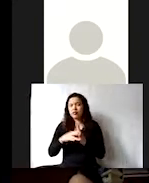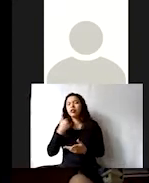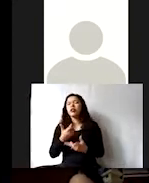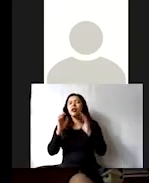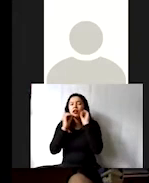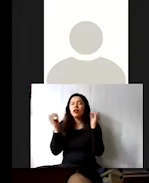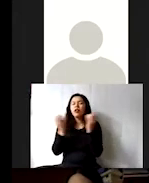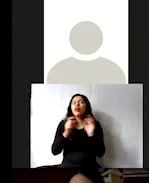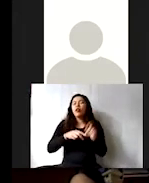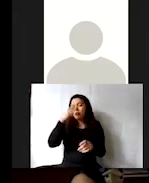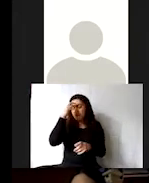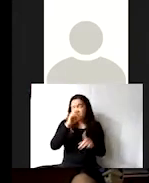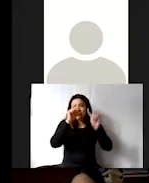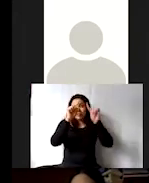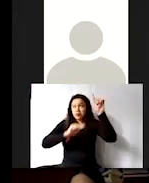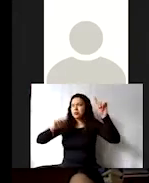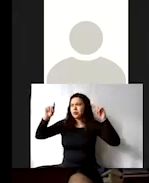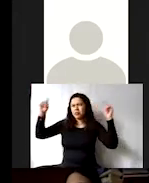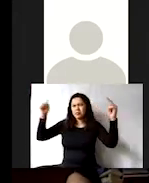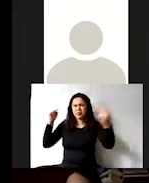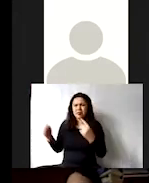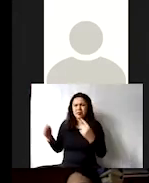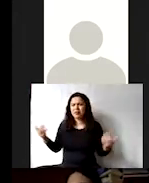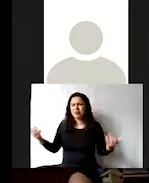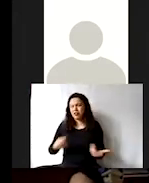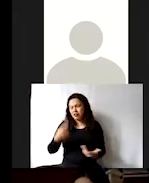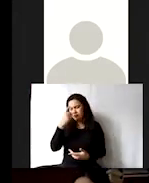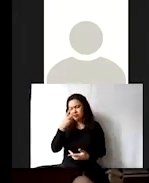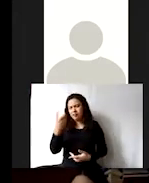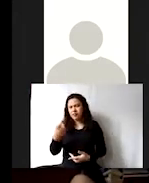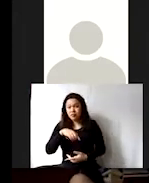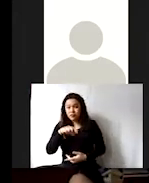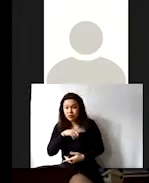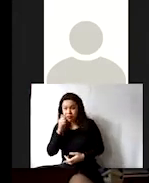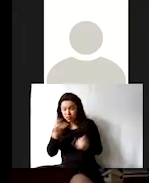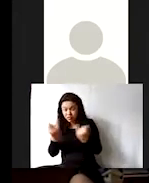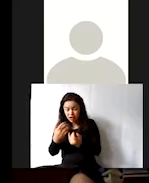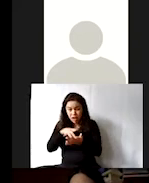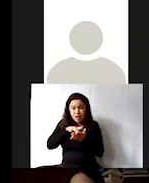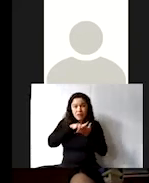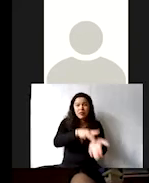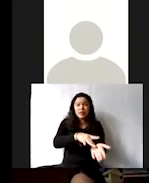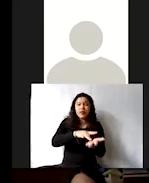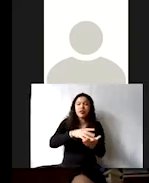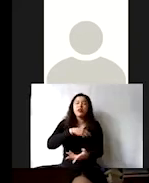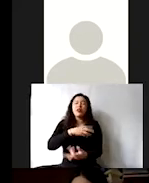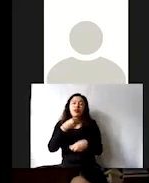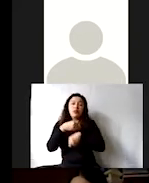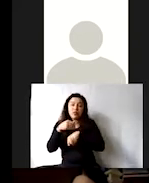organizaciones de México que están ahí precisamente pues para decir, nosotros también contribuimos, si bien no con